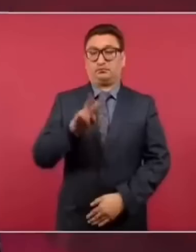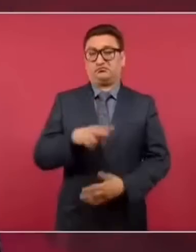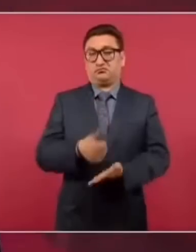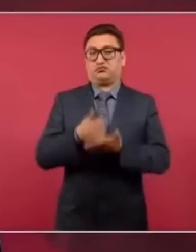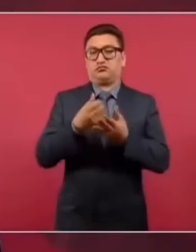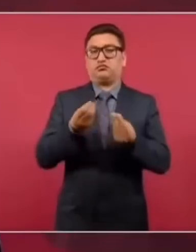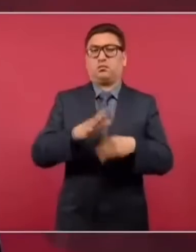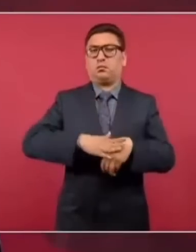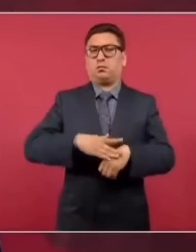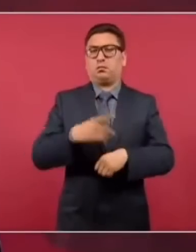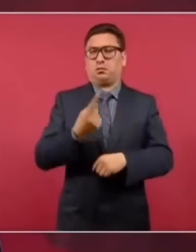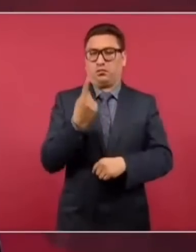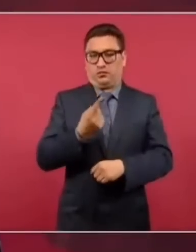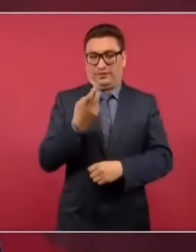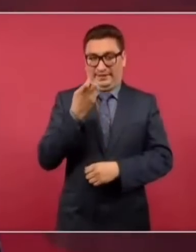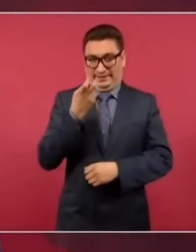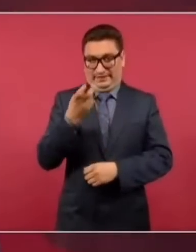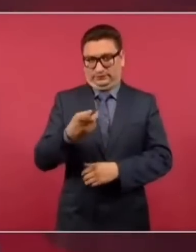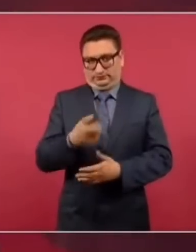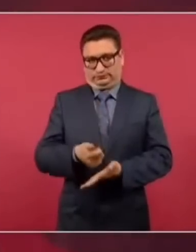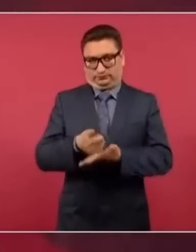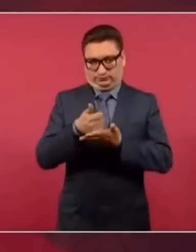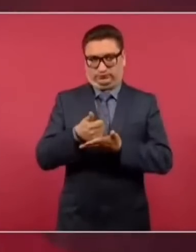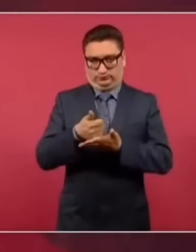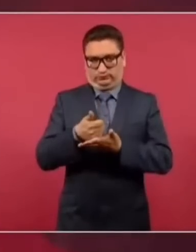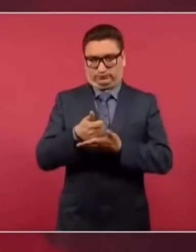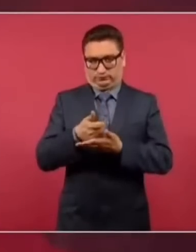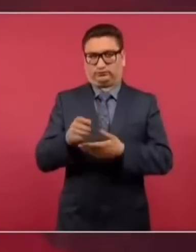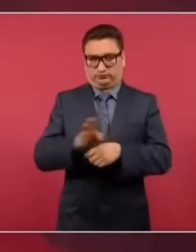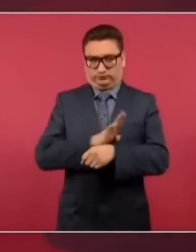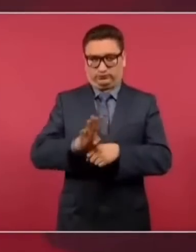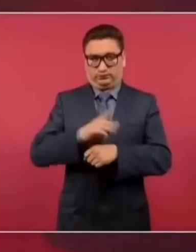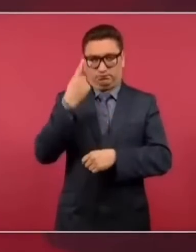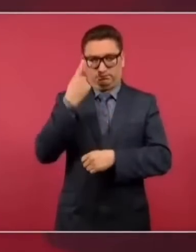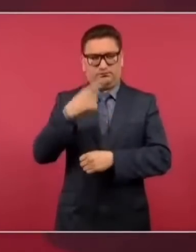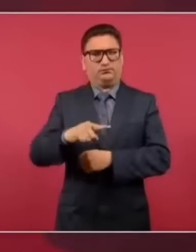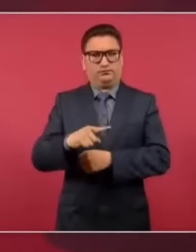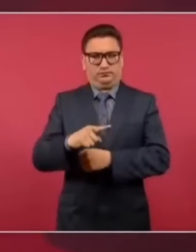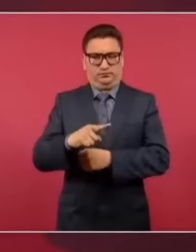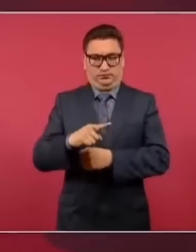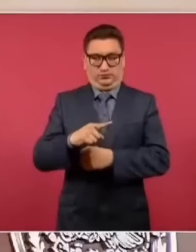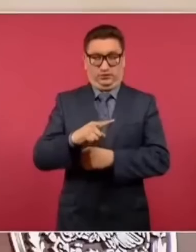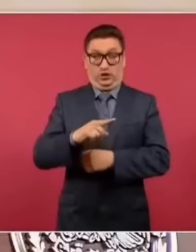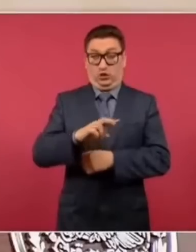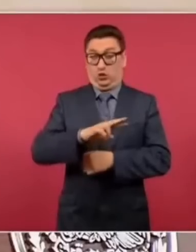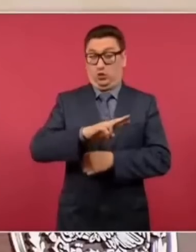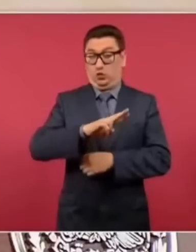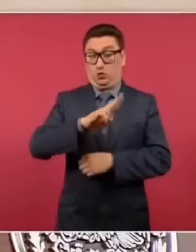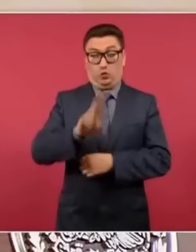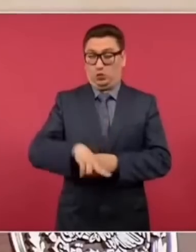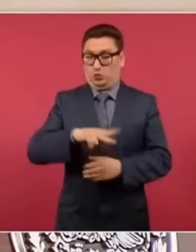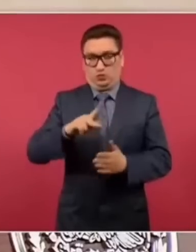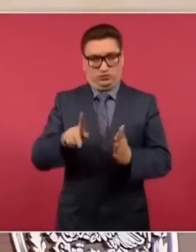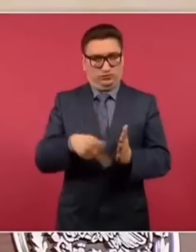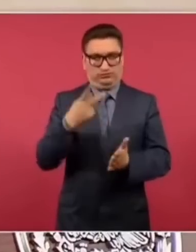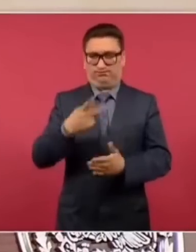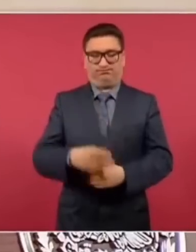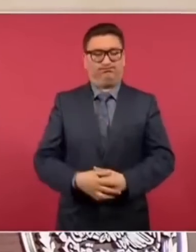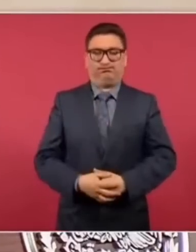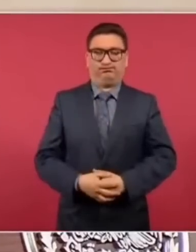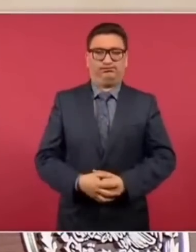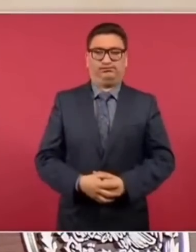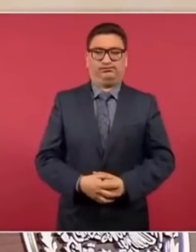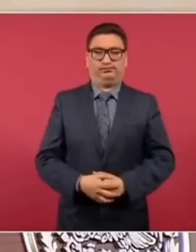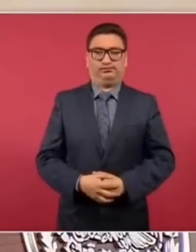esto va a servir para que nunca más se repitan